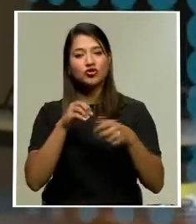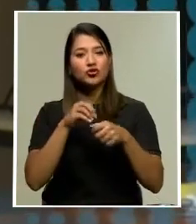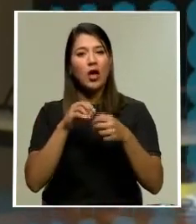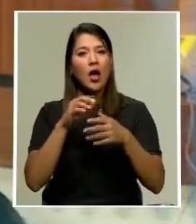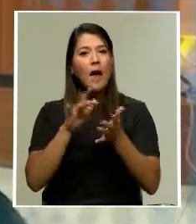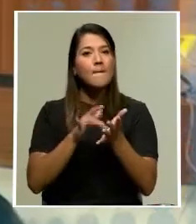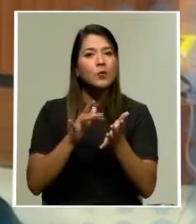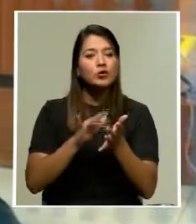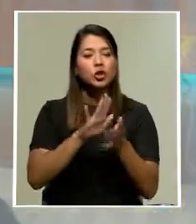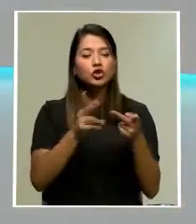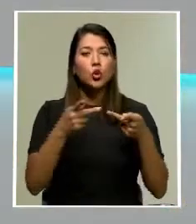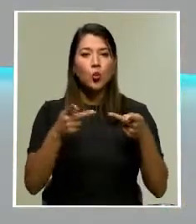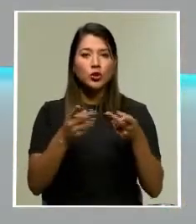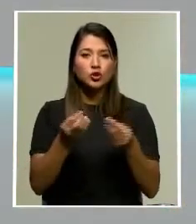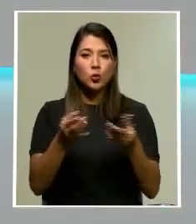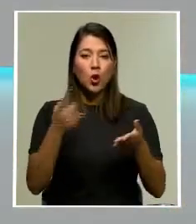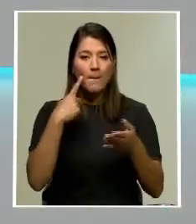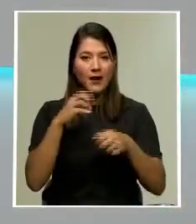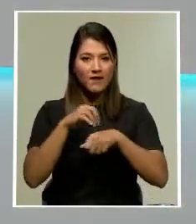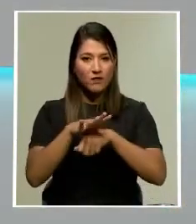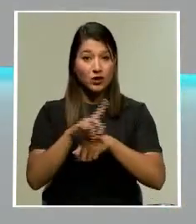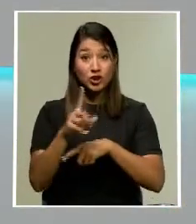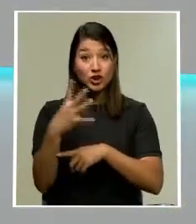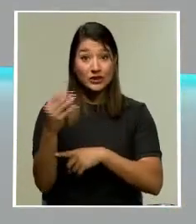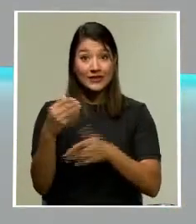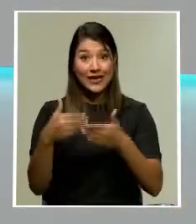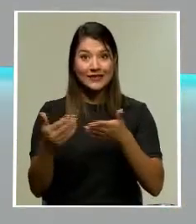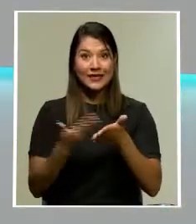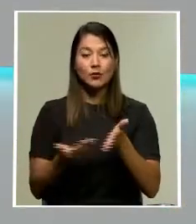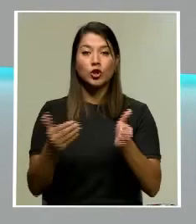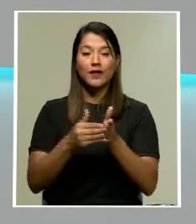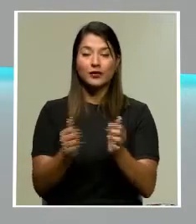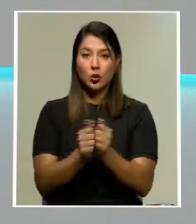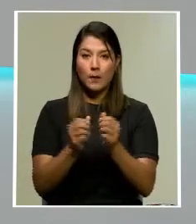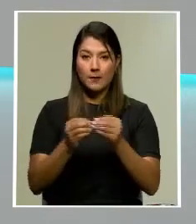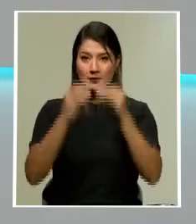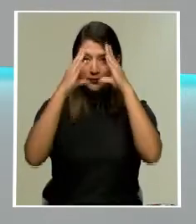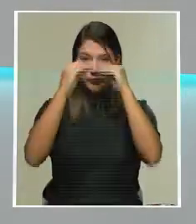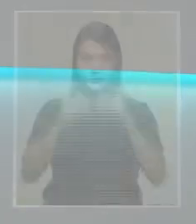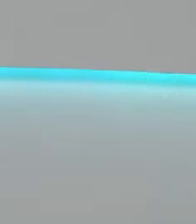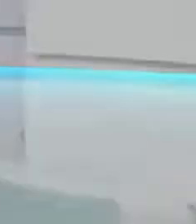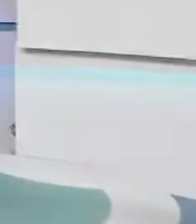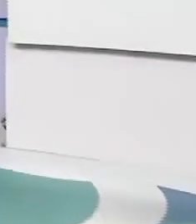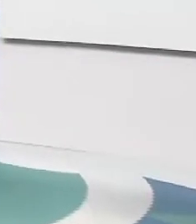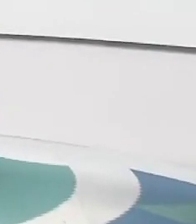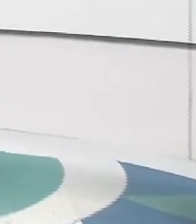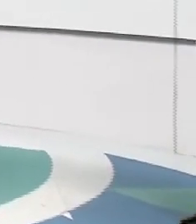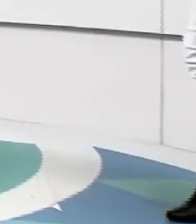influencias. No se vaya, que ya regresamos con más informaciones.